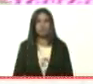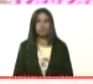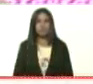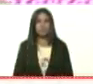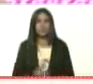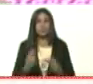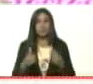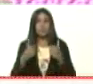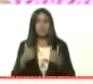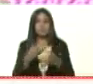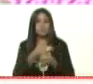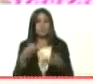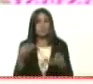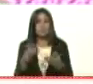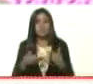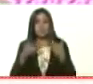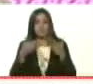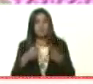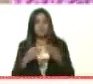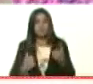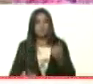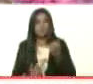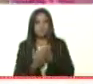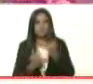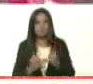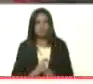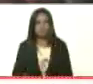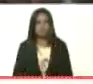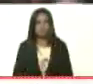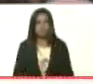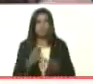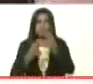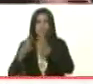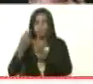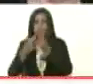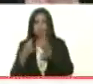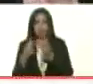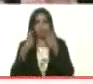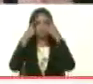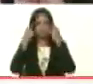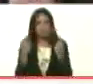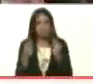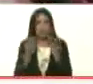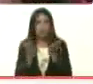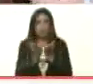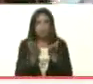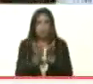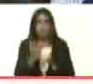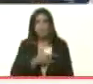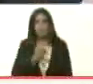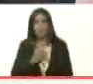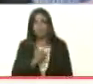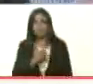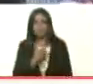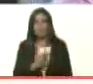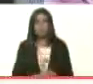Muy bien, hay que darle todo el apoyo con los economistas, los expertos, los estudiosos, las